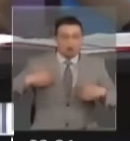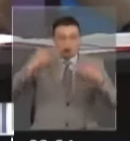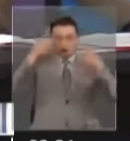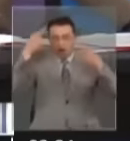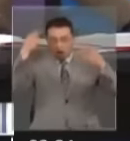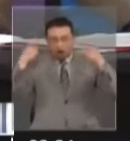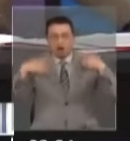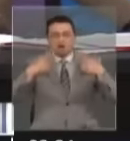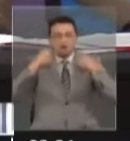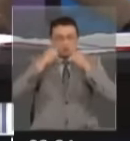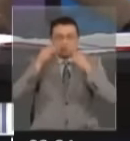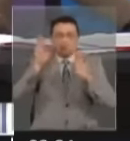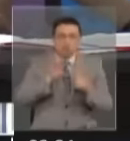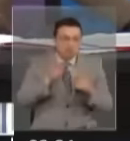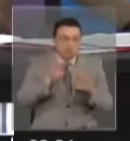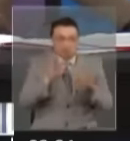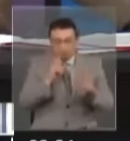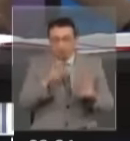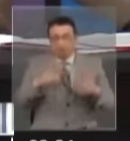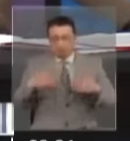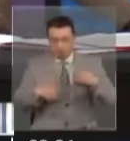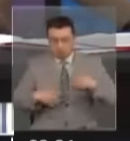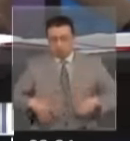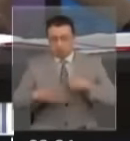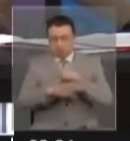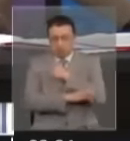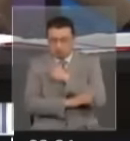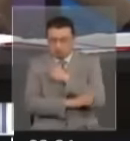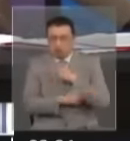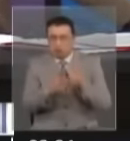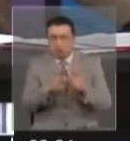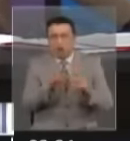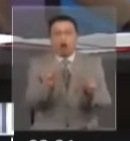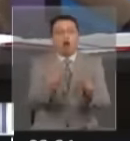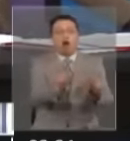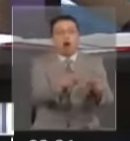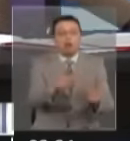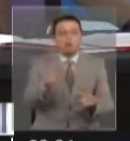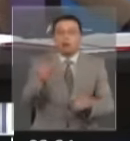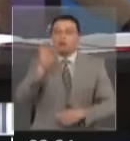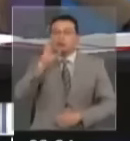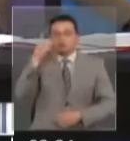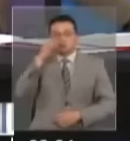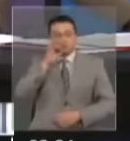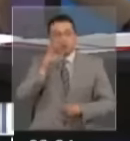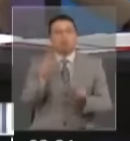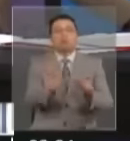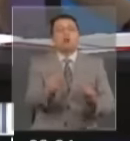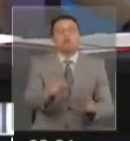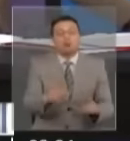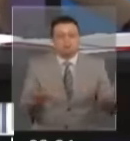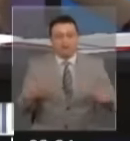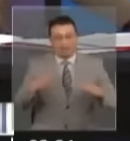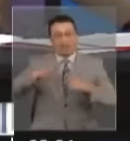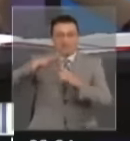cierto color de piel, ciertas vestimentas, ¿cierto? Entonces, creo que a lo mejor en países donde son